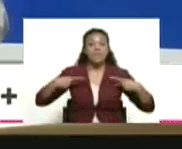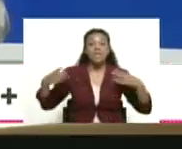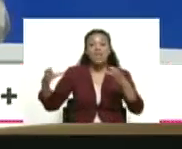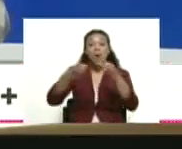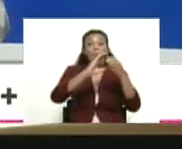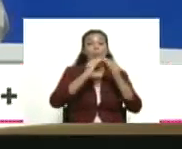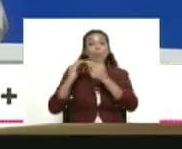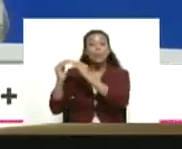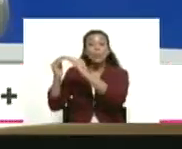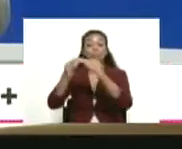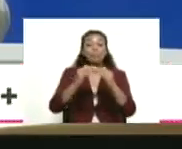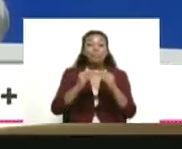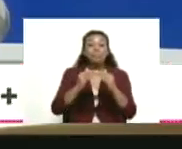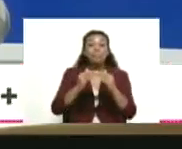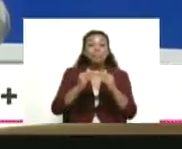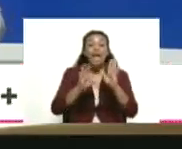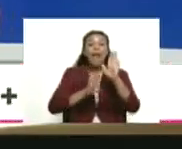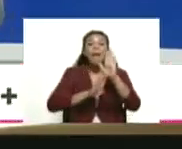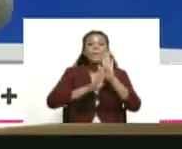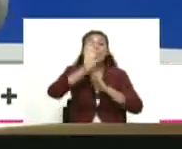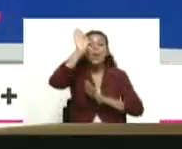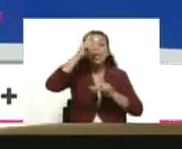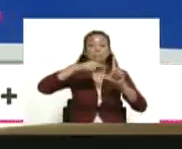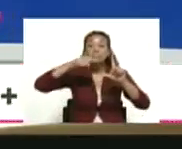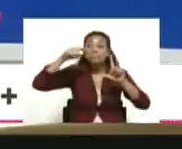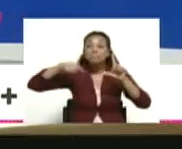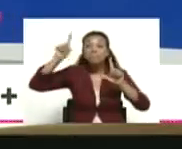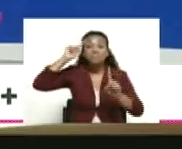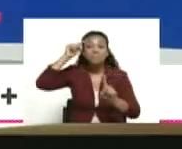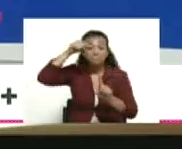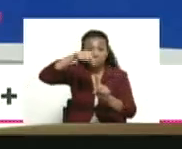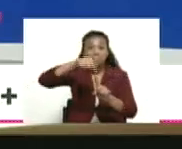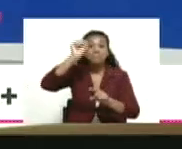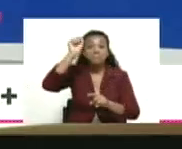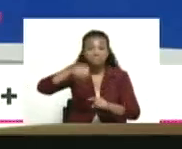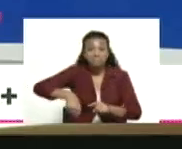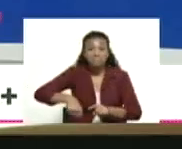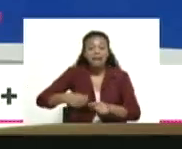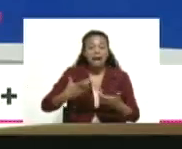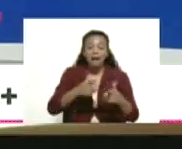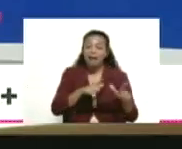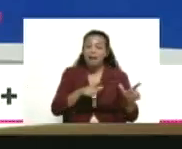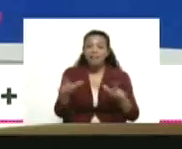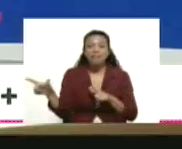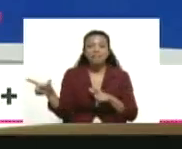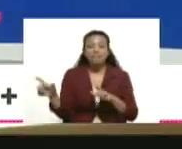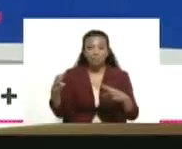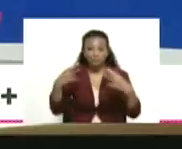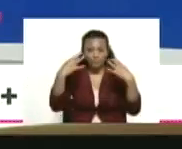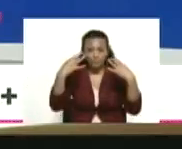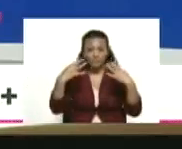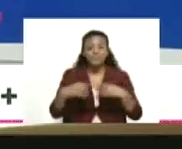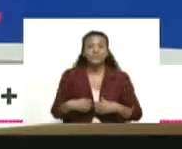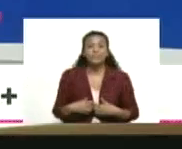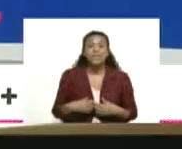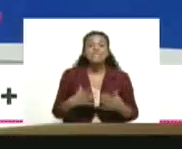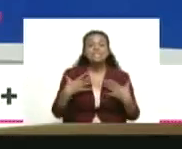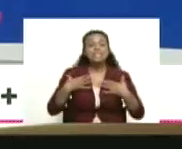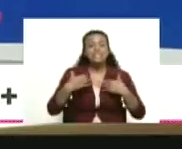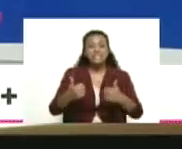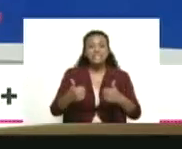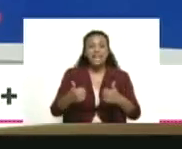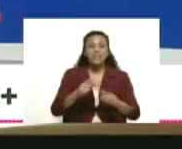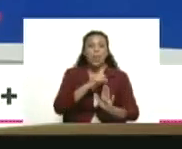comunidad, el progreso, ese es nuestro destino. Aquí estamos, pues, como siempre, sanos,